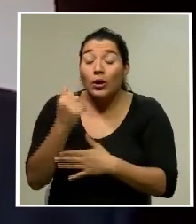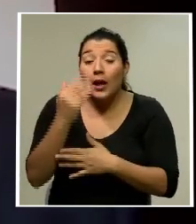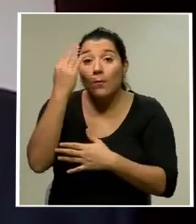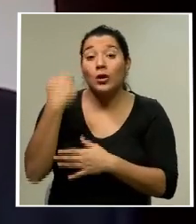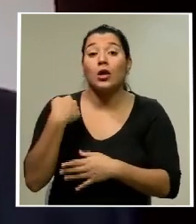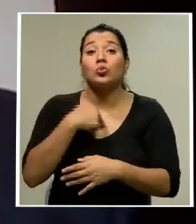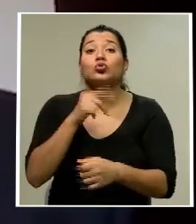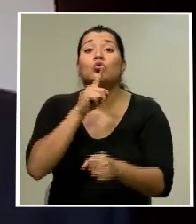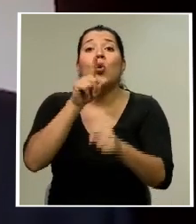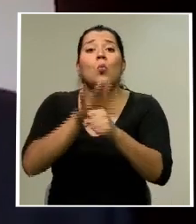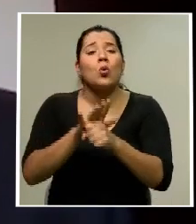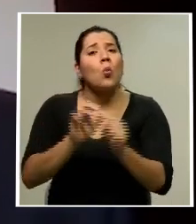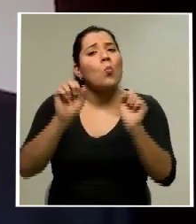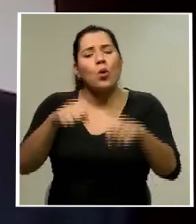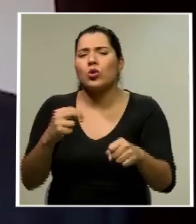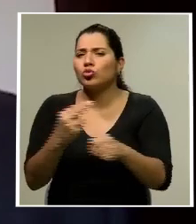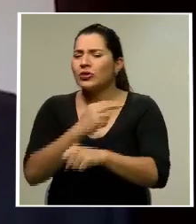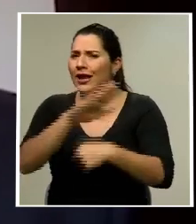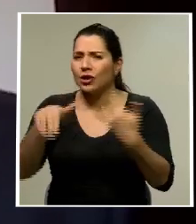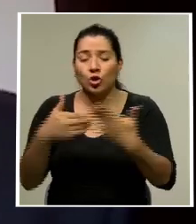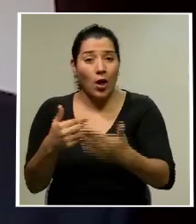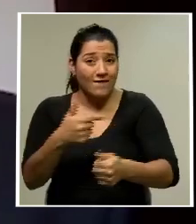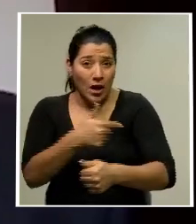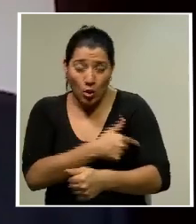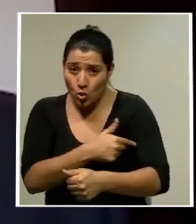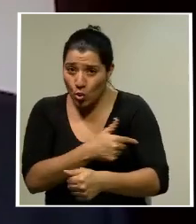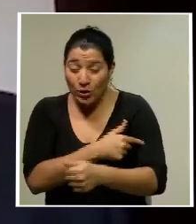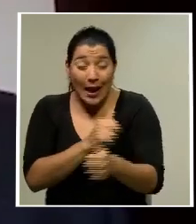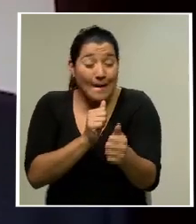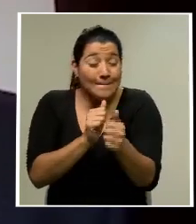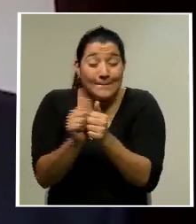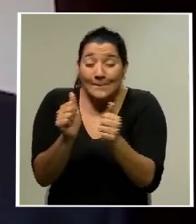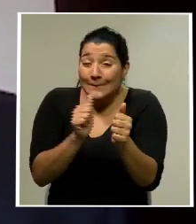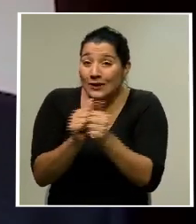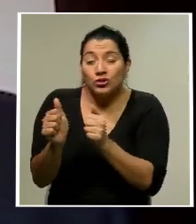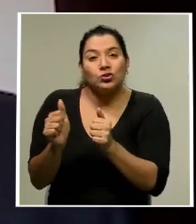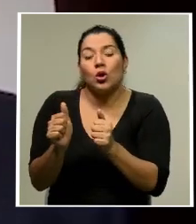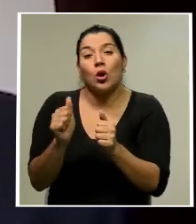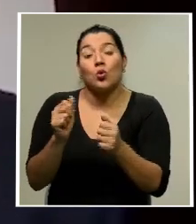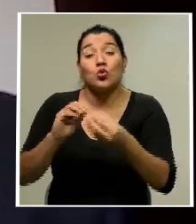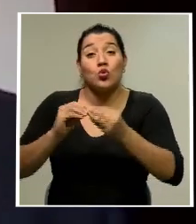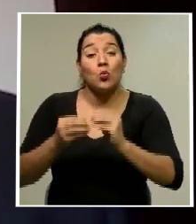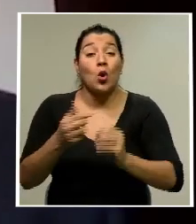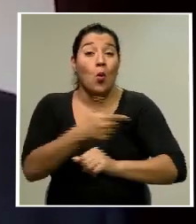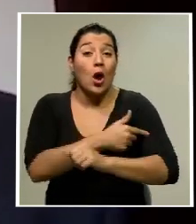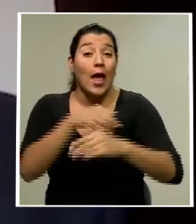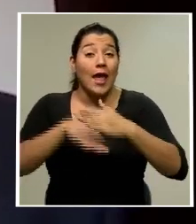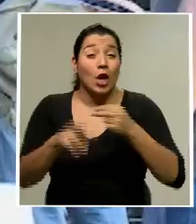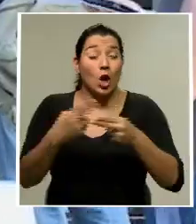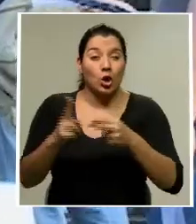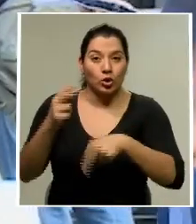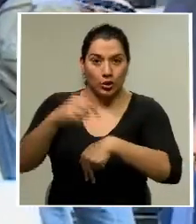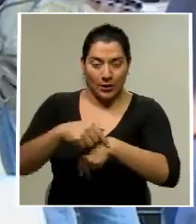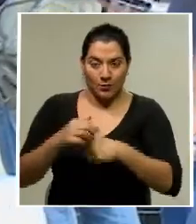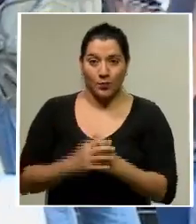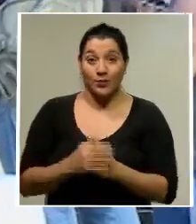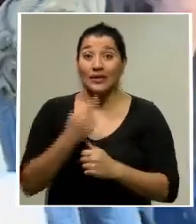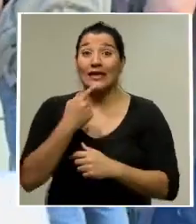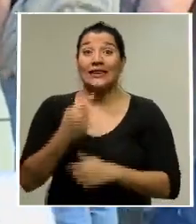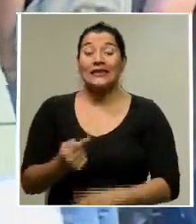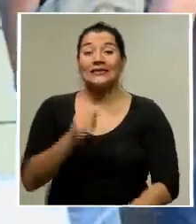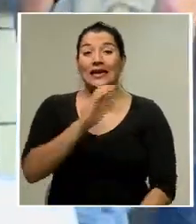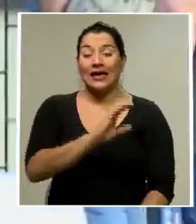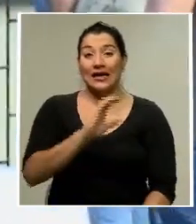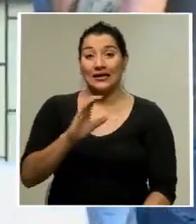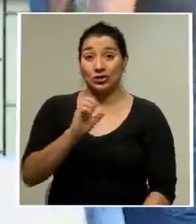es aplicar todas las vacunas, aplicar la mayor cantidad de vacunas que tenemos a disposición en el menor tiempo posible. Según datos de la Caja de